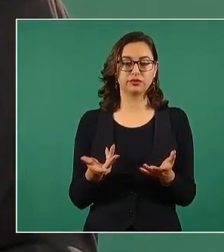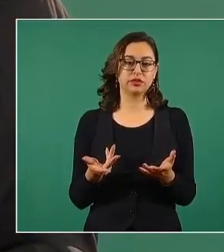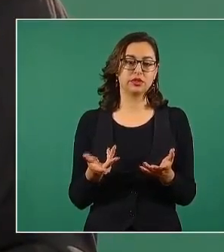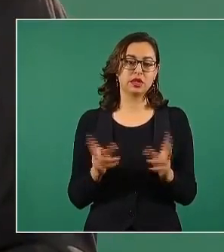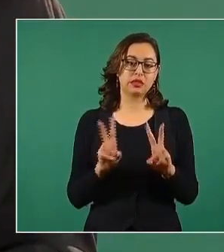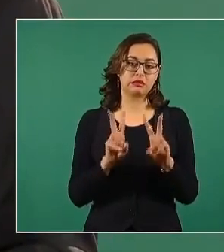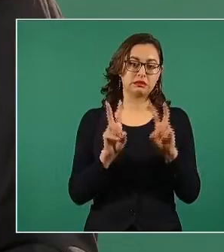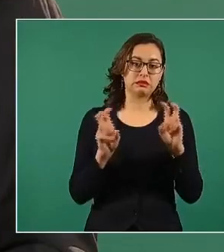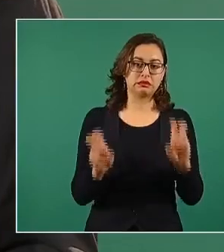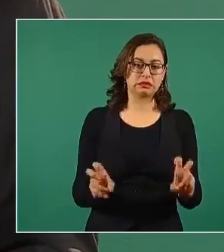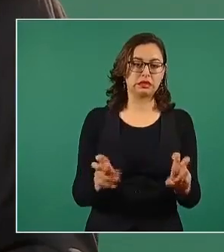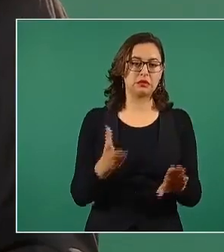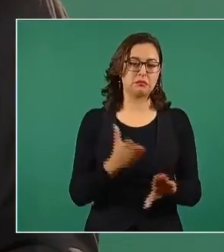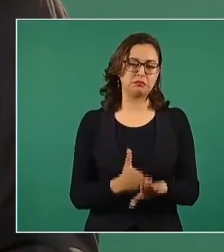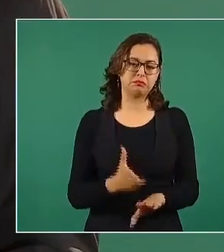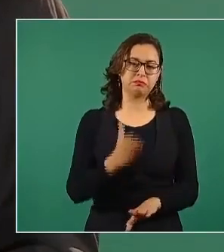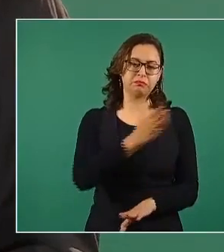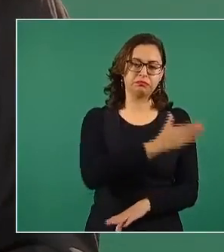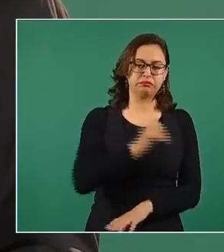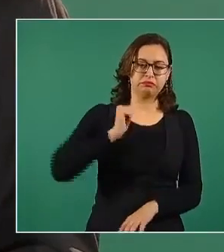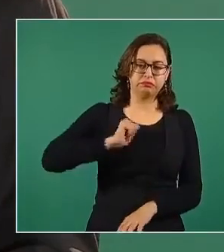acerca de la guerra sucia